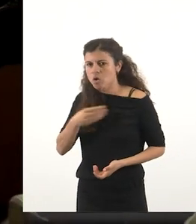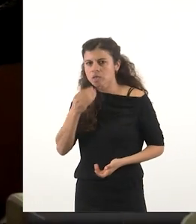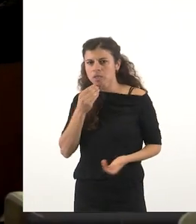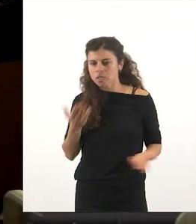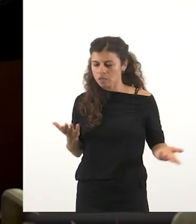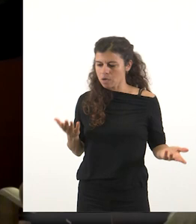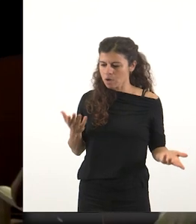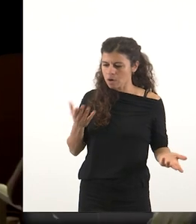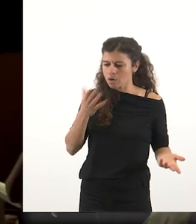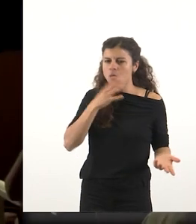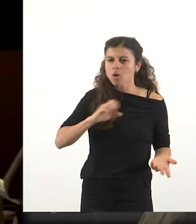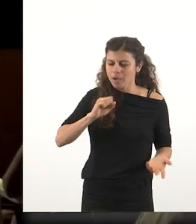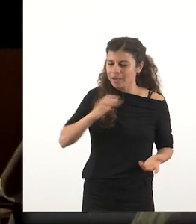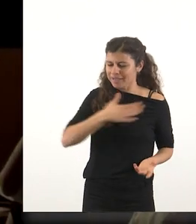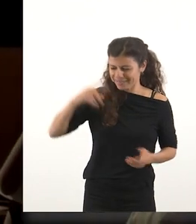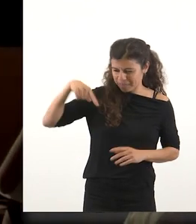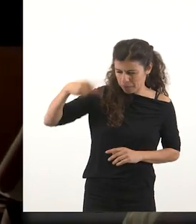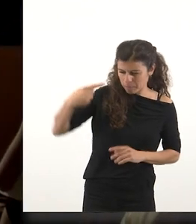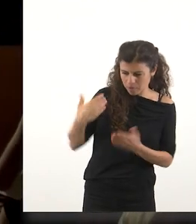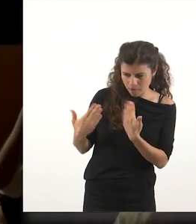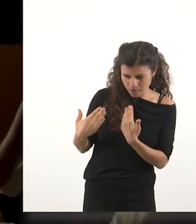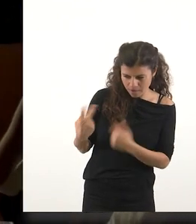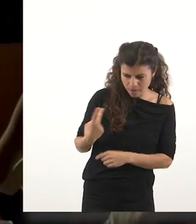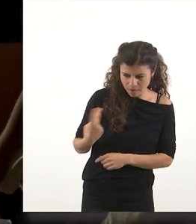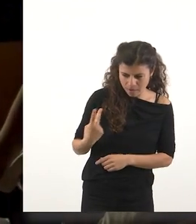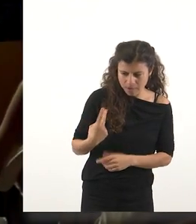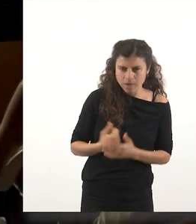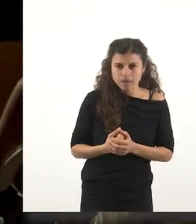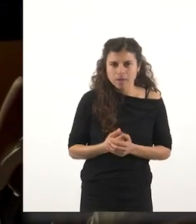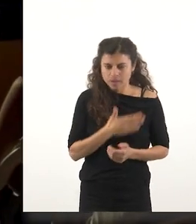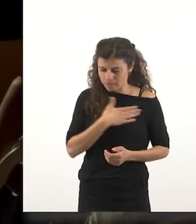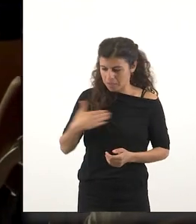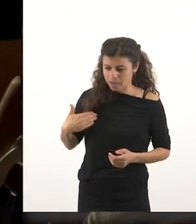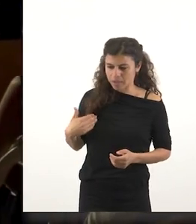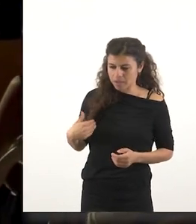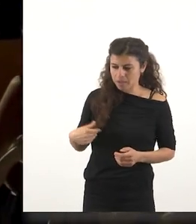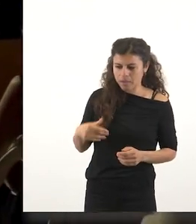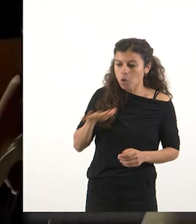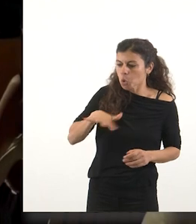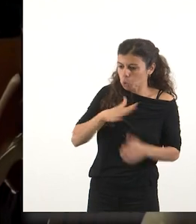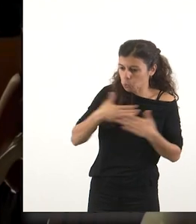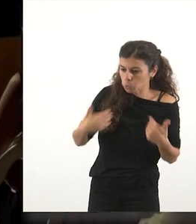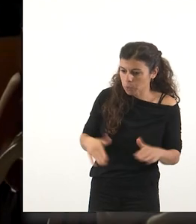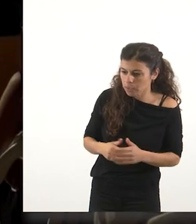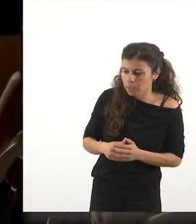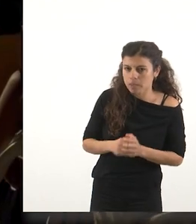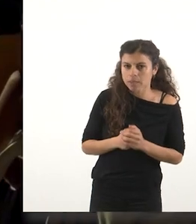jodida. ¿Quieres que luego hablemos o qué? Lo que tú quieras, ¿eh? Que si quieres que hablemos luego.